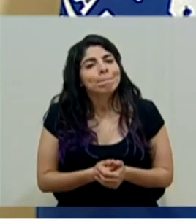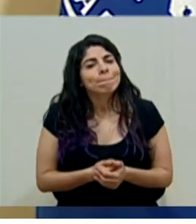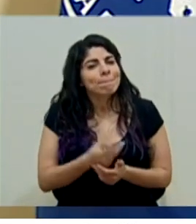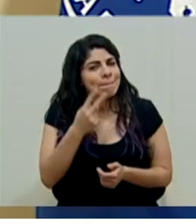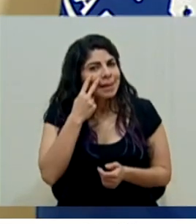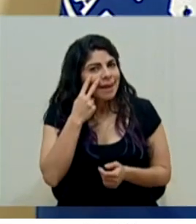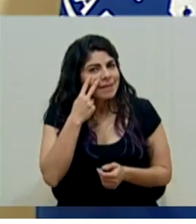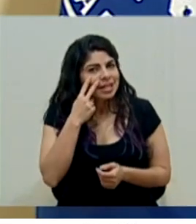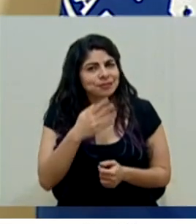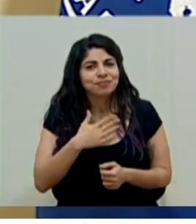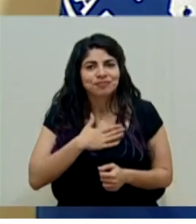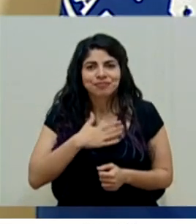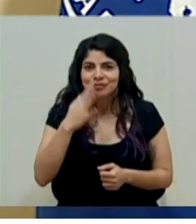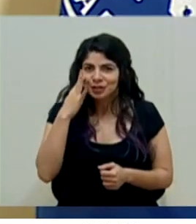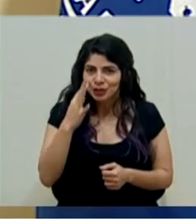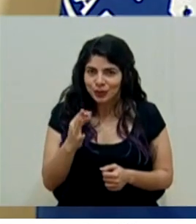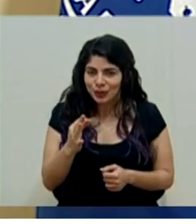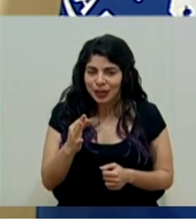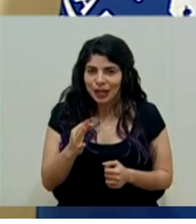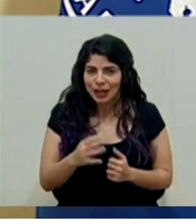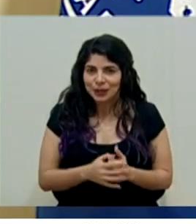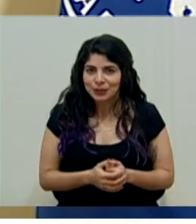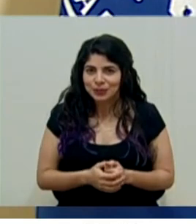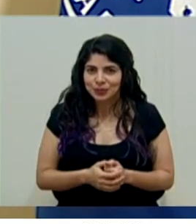A ver, yo creo que es que